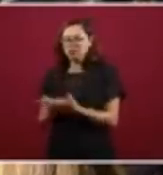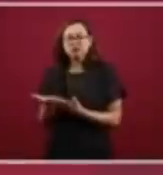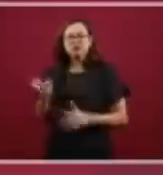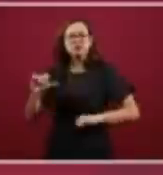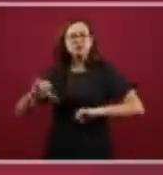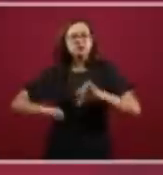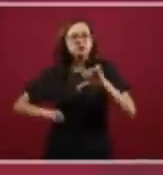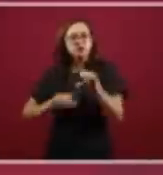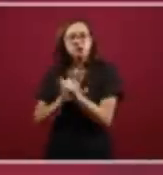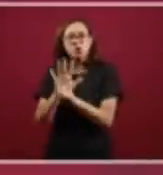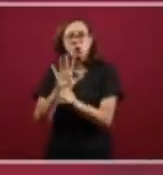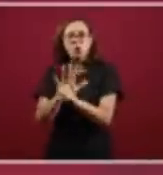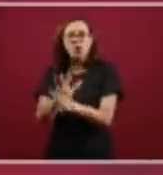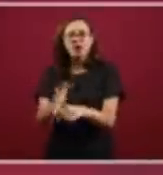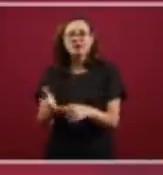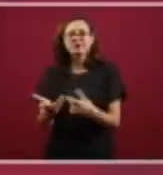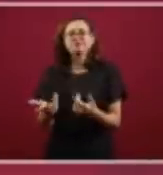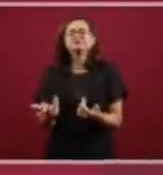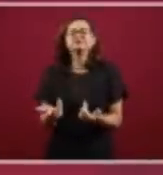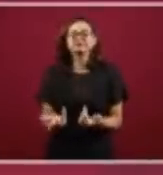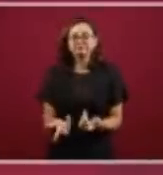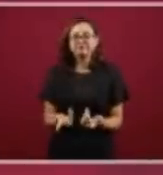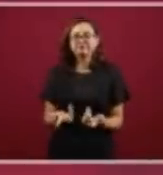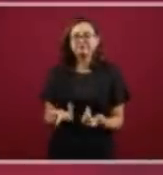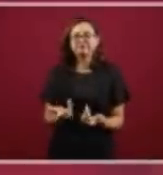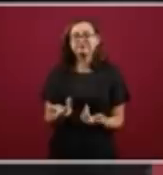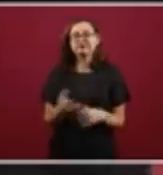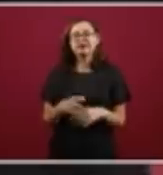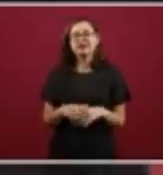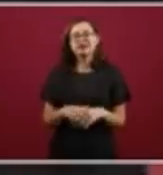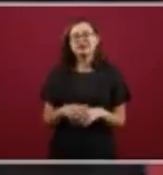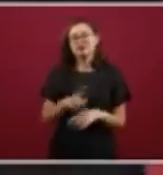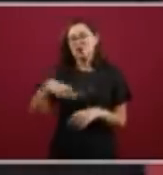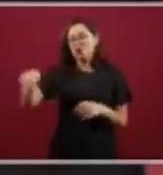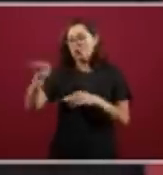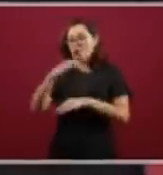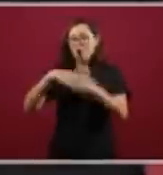padecen, hablando de benemérito, imagínense,